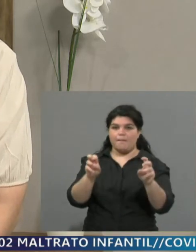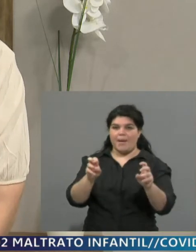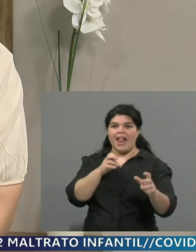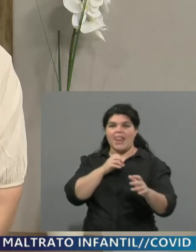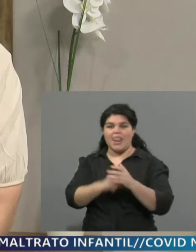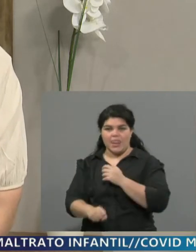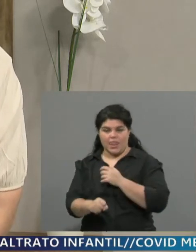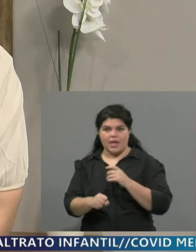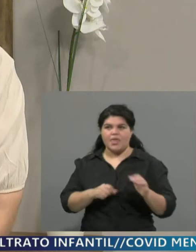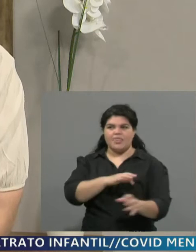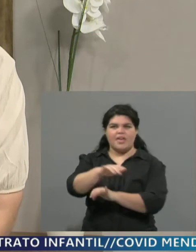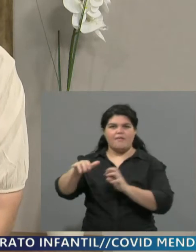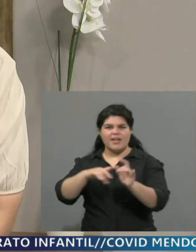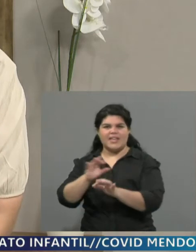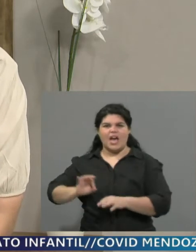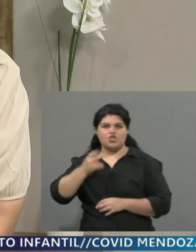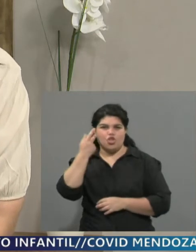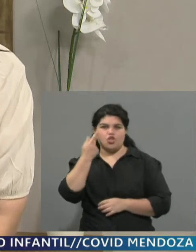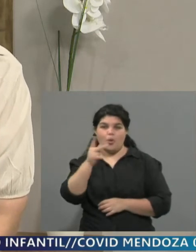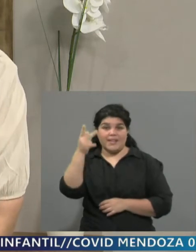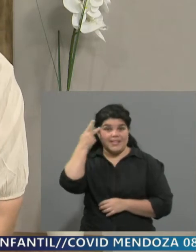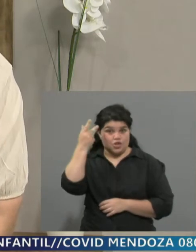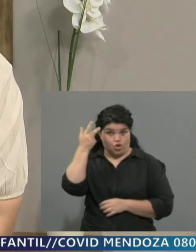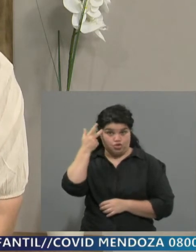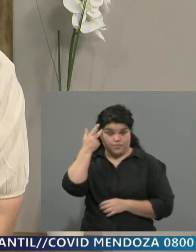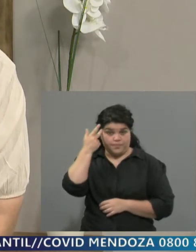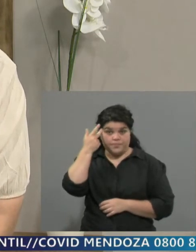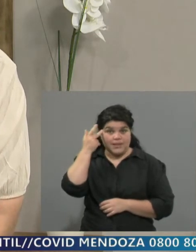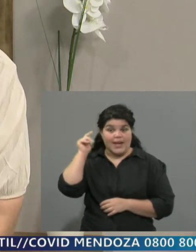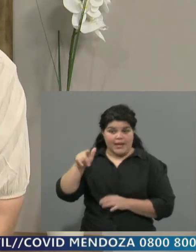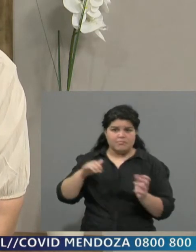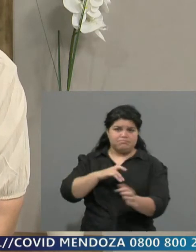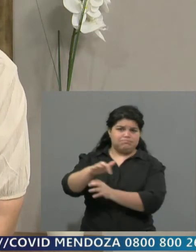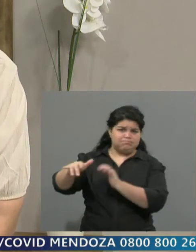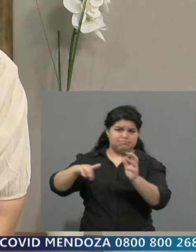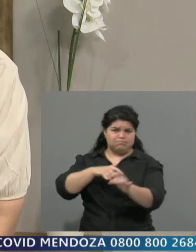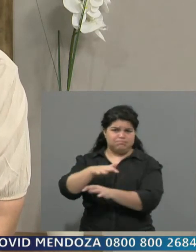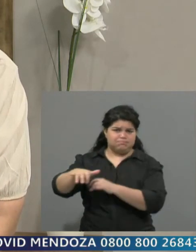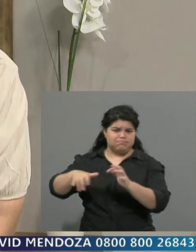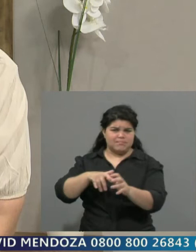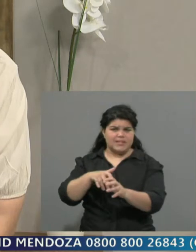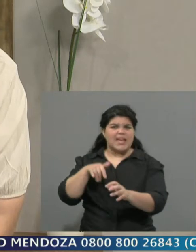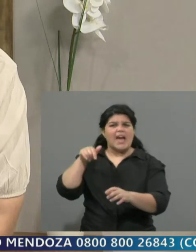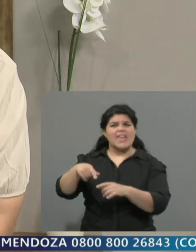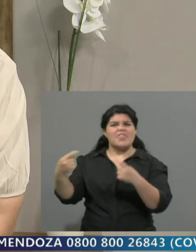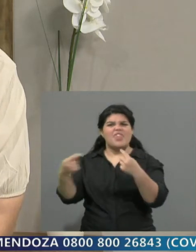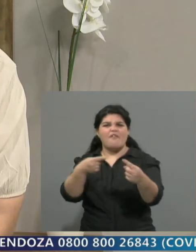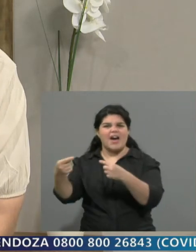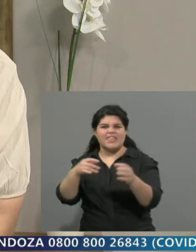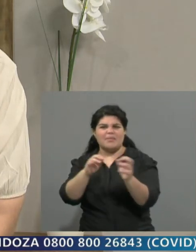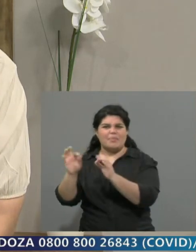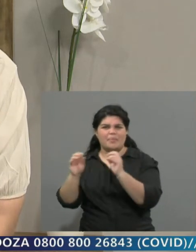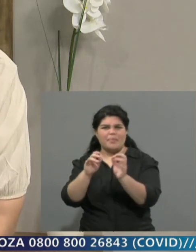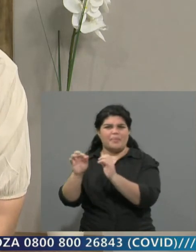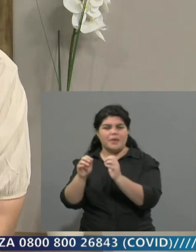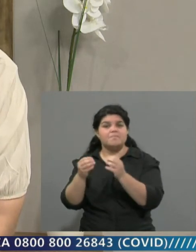legalizó, sino el primero, en 2018, habilitó una nueva discusión de la que se